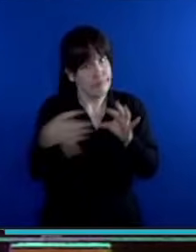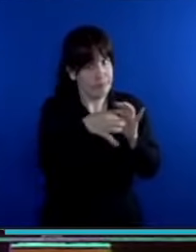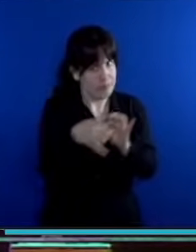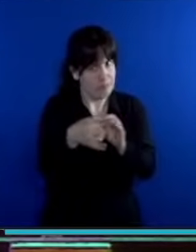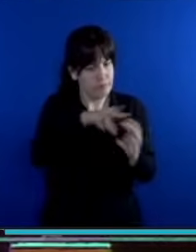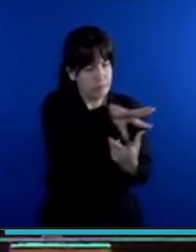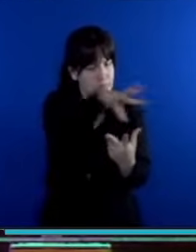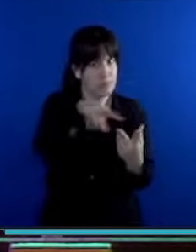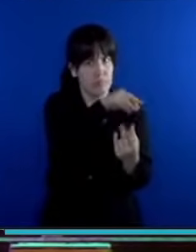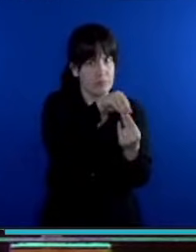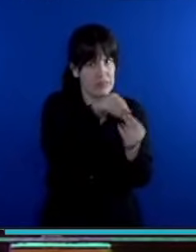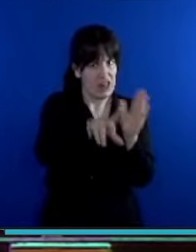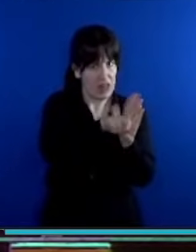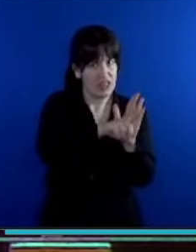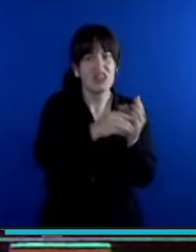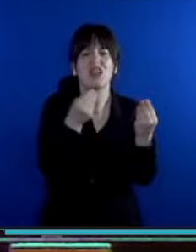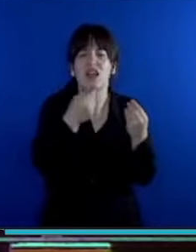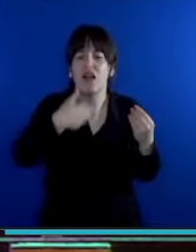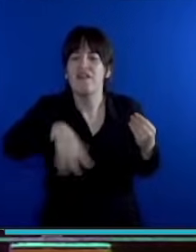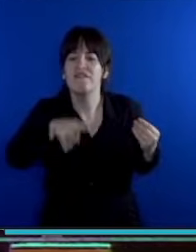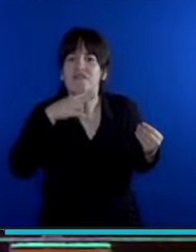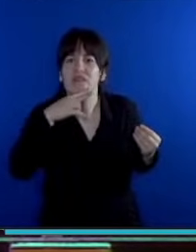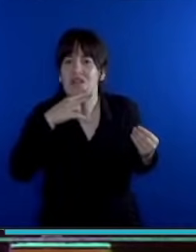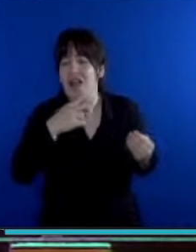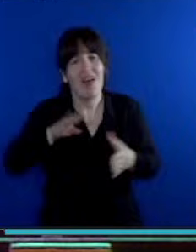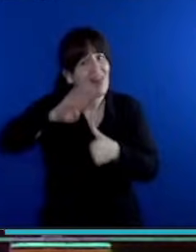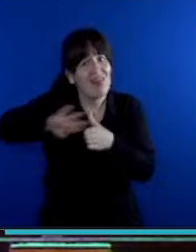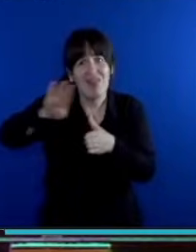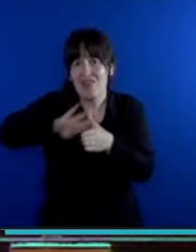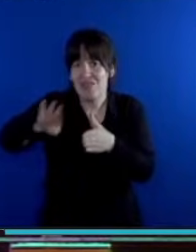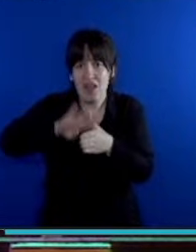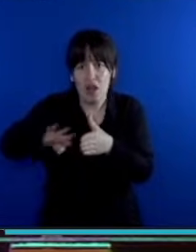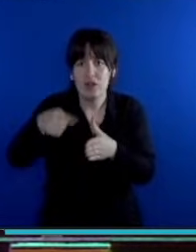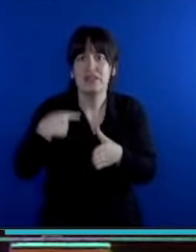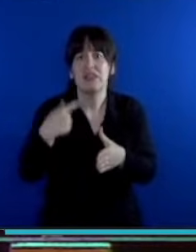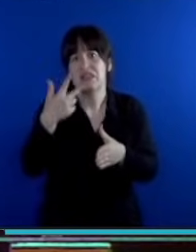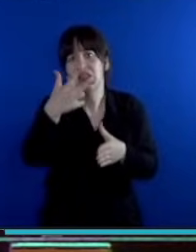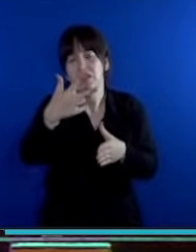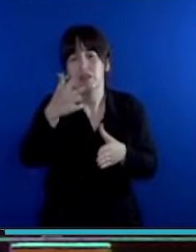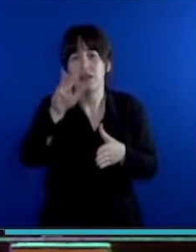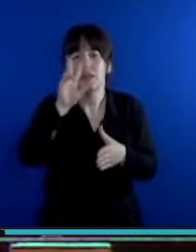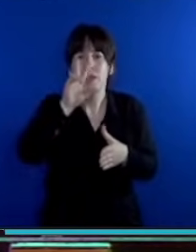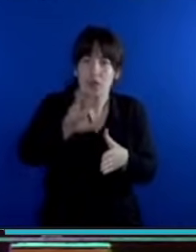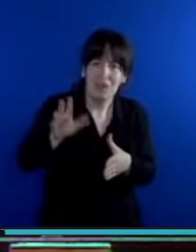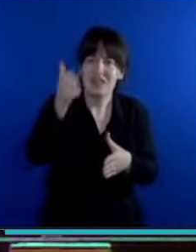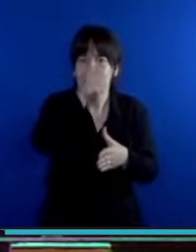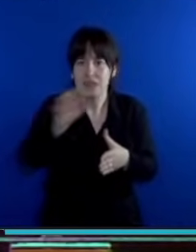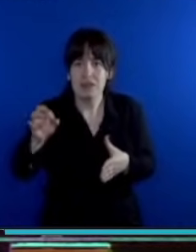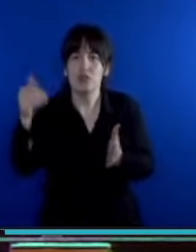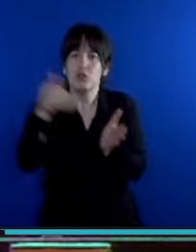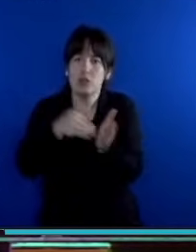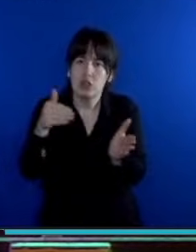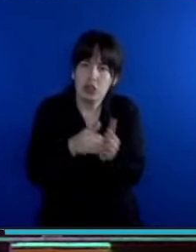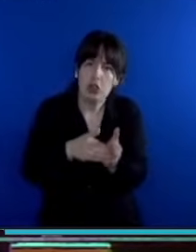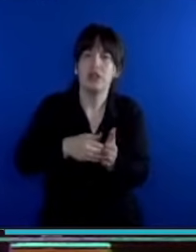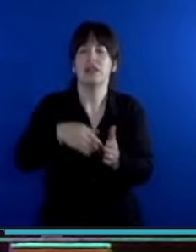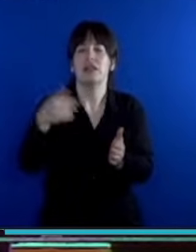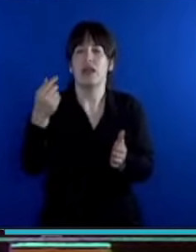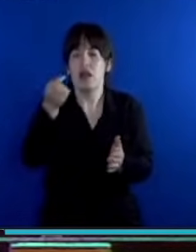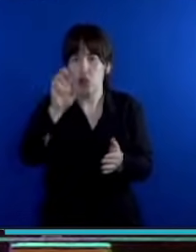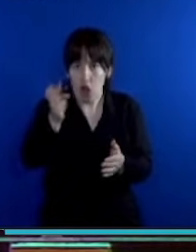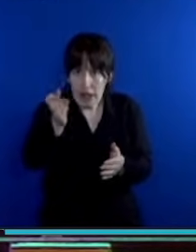que estamos tratando hoy, es un endeudamiento por más ni menos que 3.685 millones de dólares.